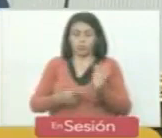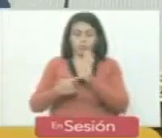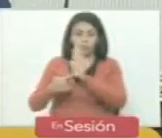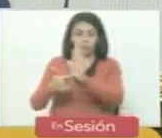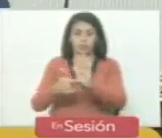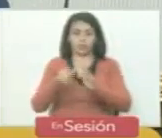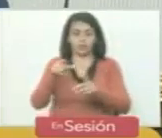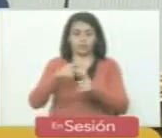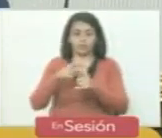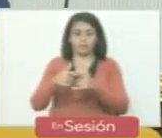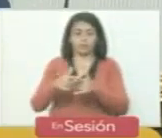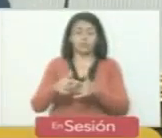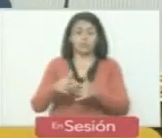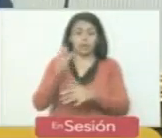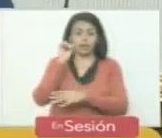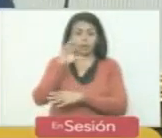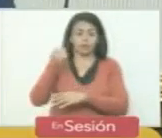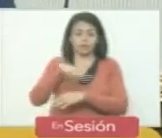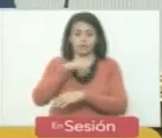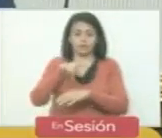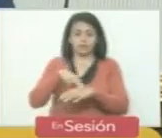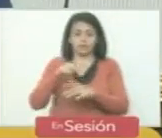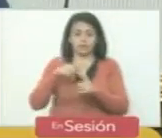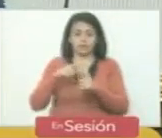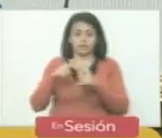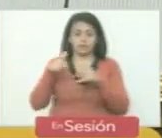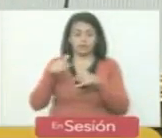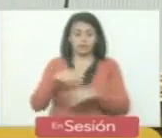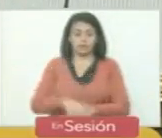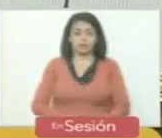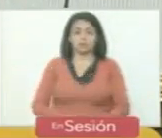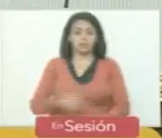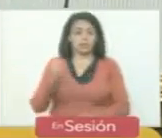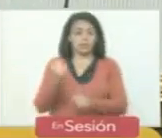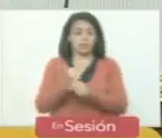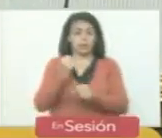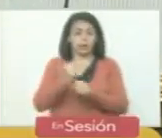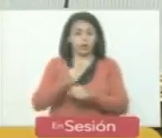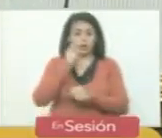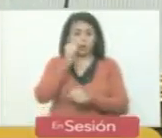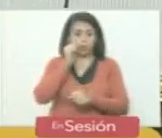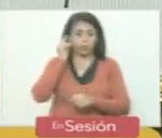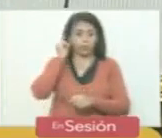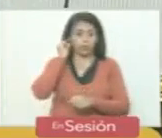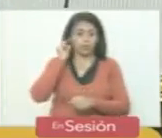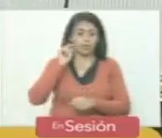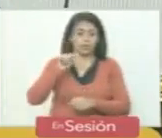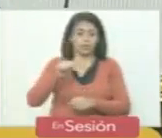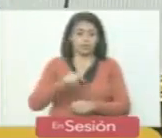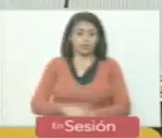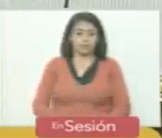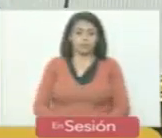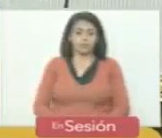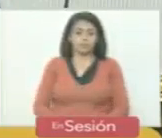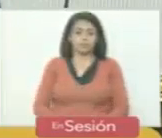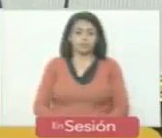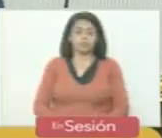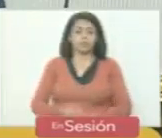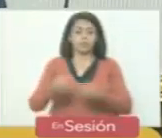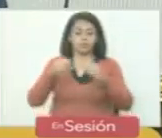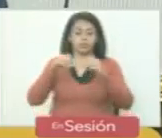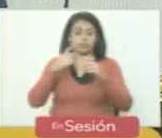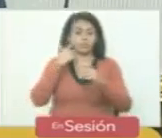presentado ante la Asamblea Nacional por las trabajadoras y los trabajadores de Entrasur.